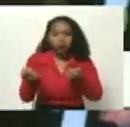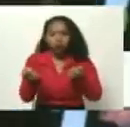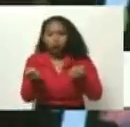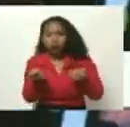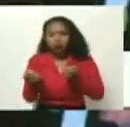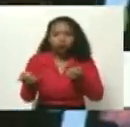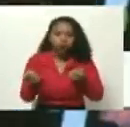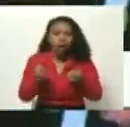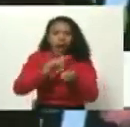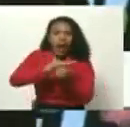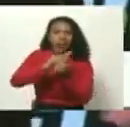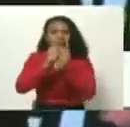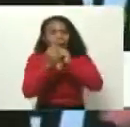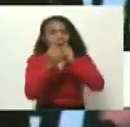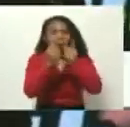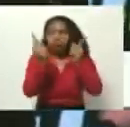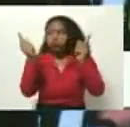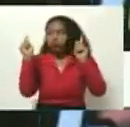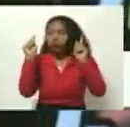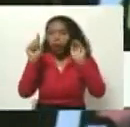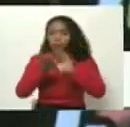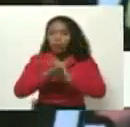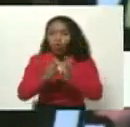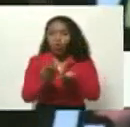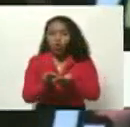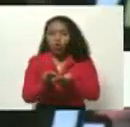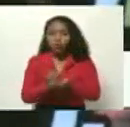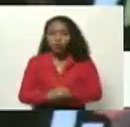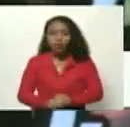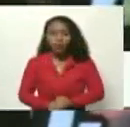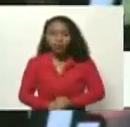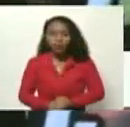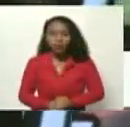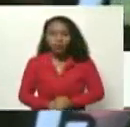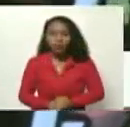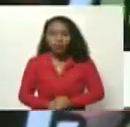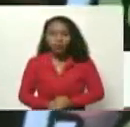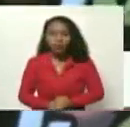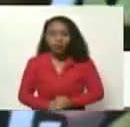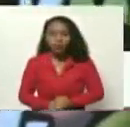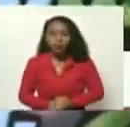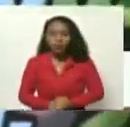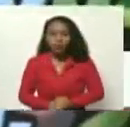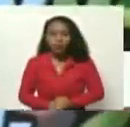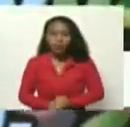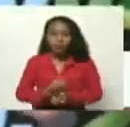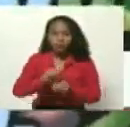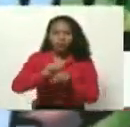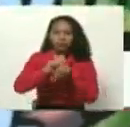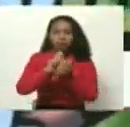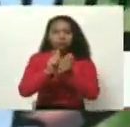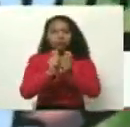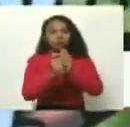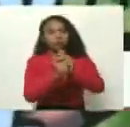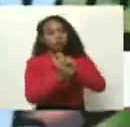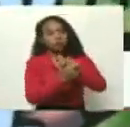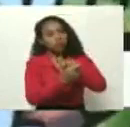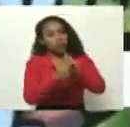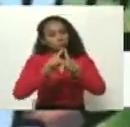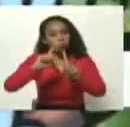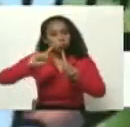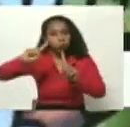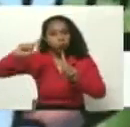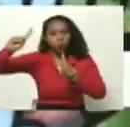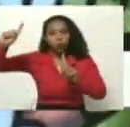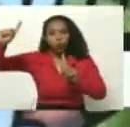manejar el cambio climático en el mundo, la transición de la energía fósil